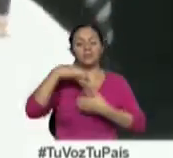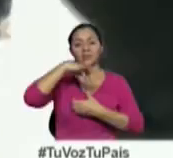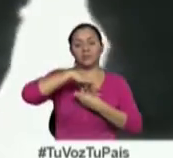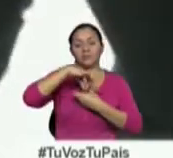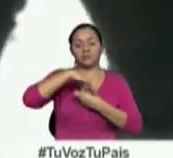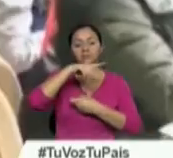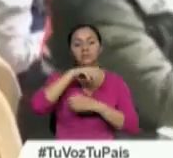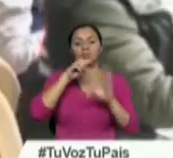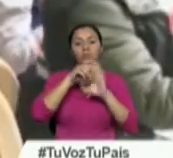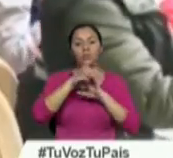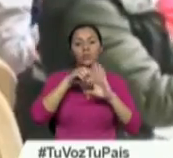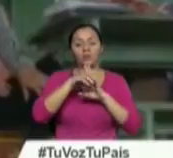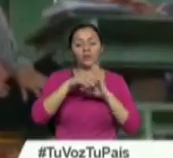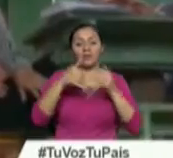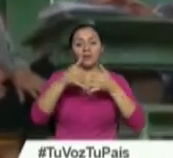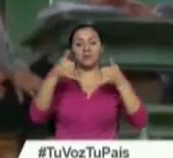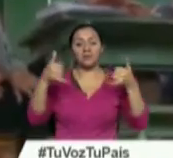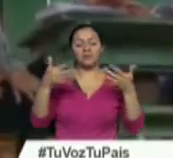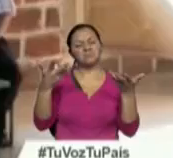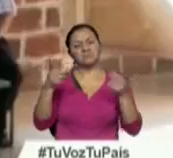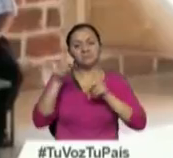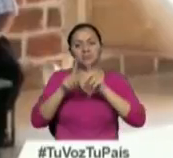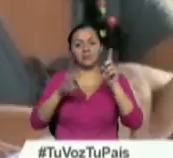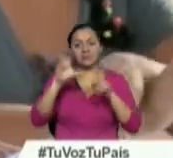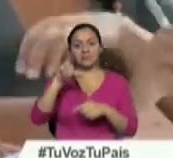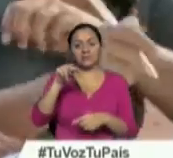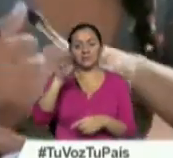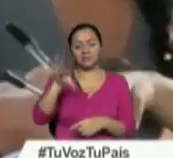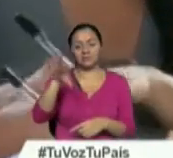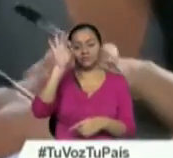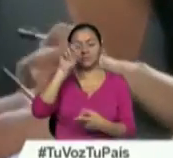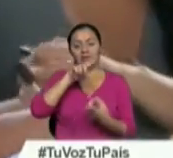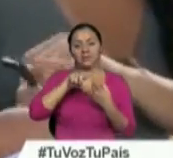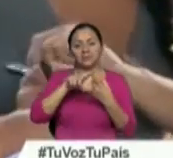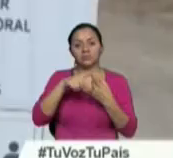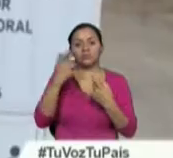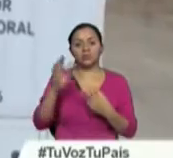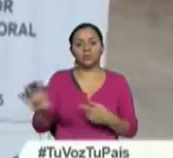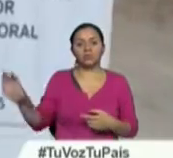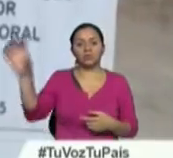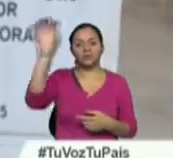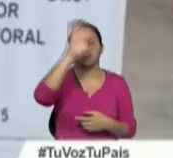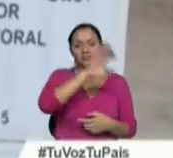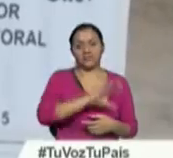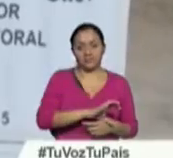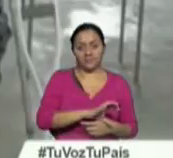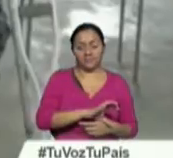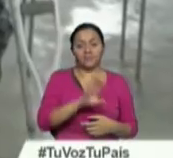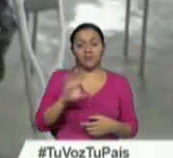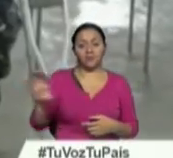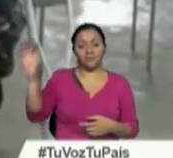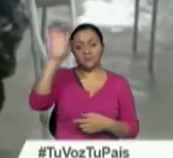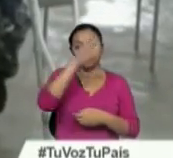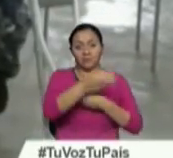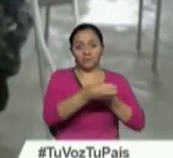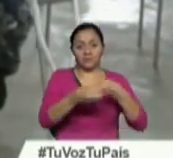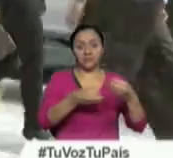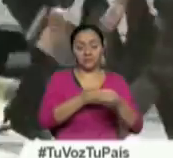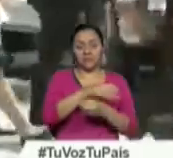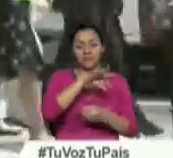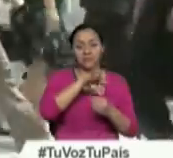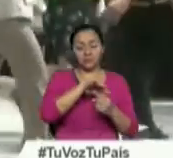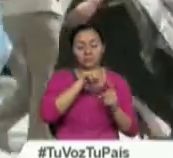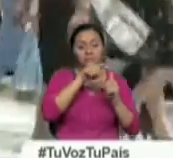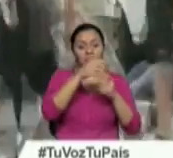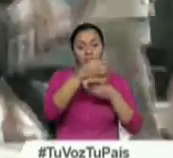las bodegas de almacenamiento determinadas por el CNE hasta las delegaciones provinciales electorales, y desde este punto hasta los